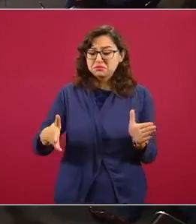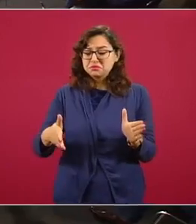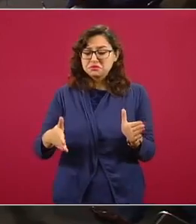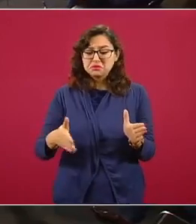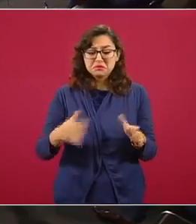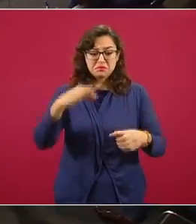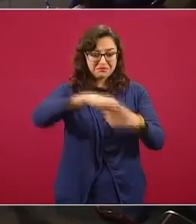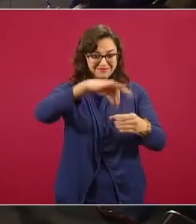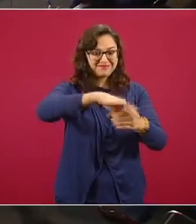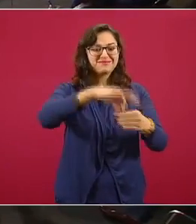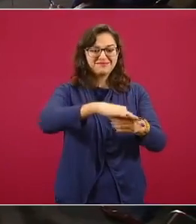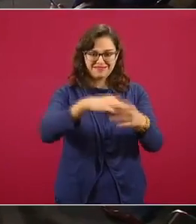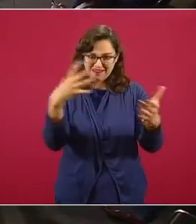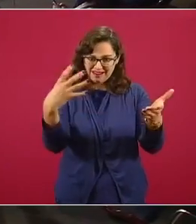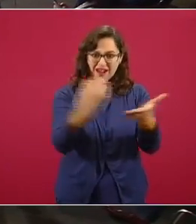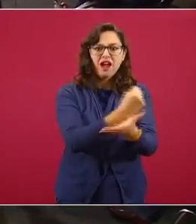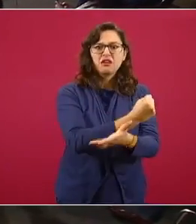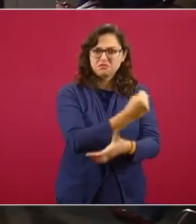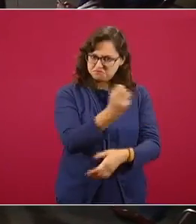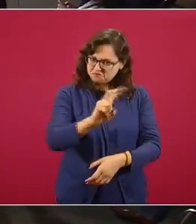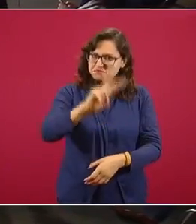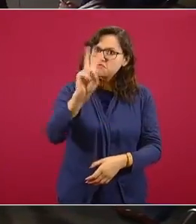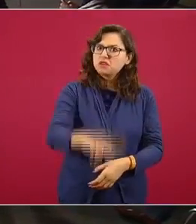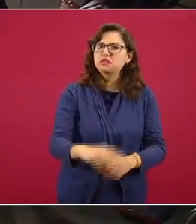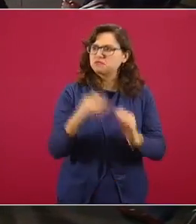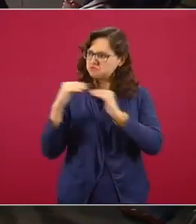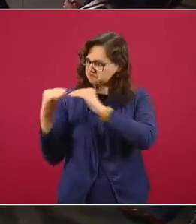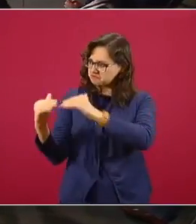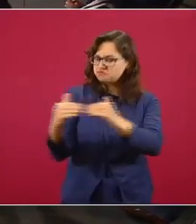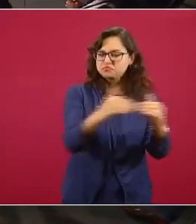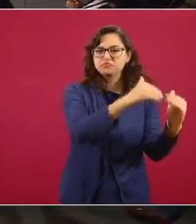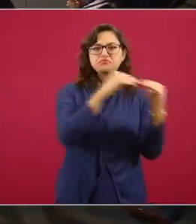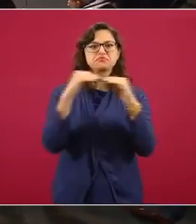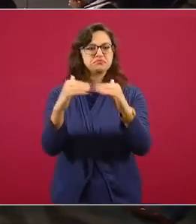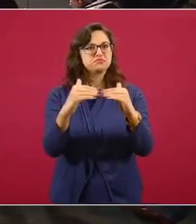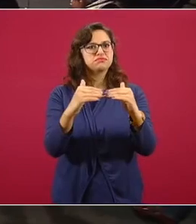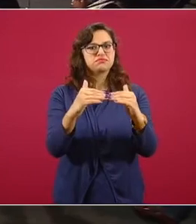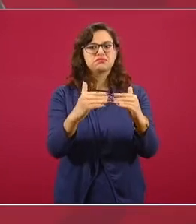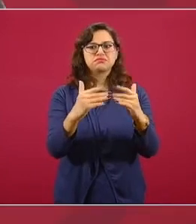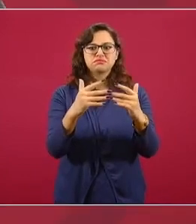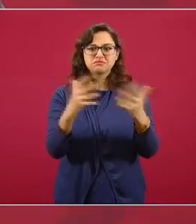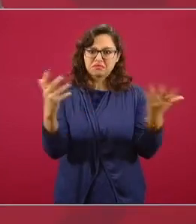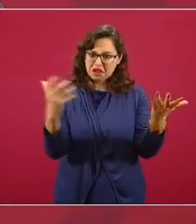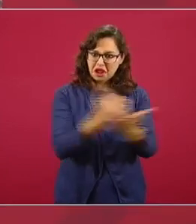El que llegó con la bandera del cambio democrático, ¿sí?,